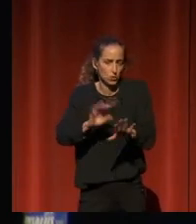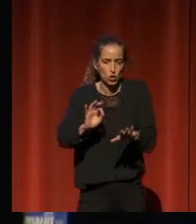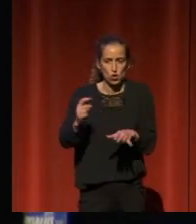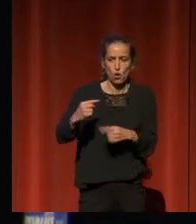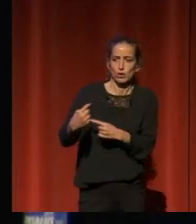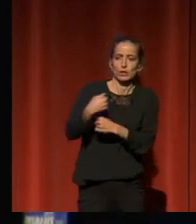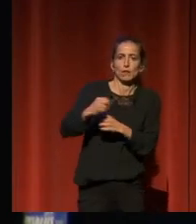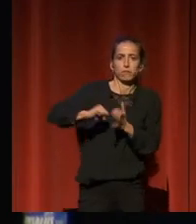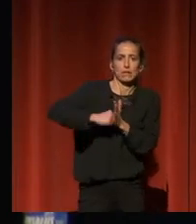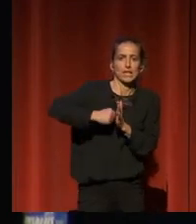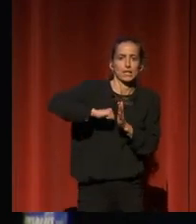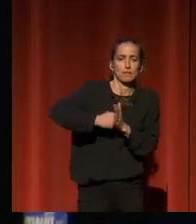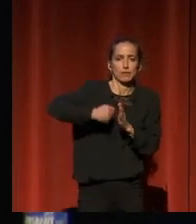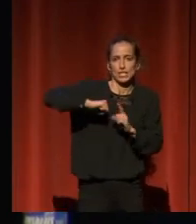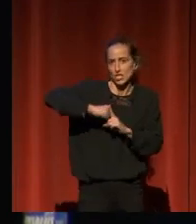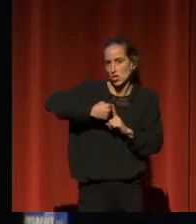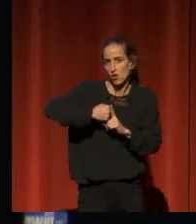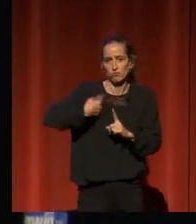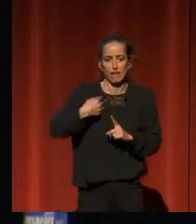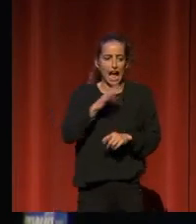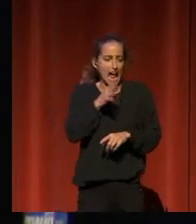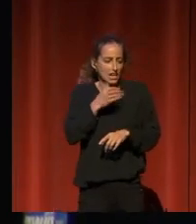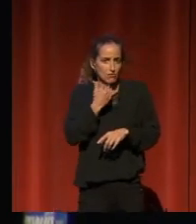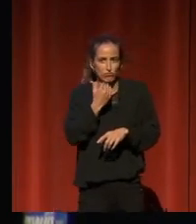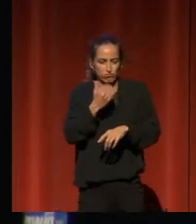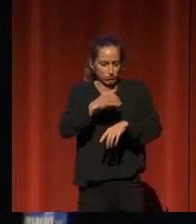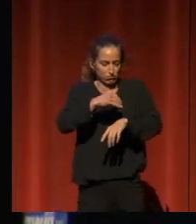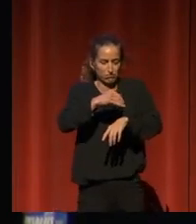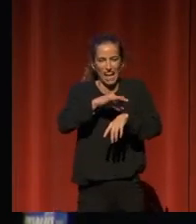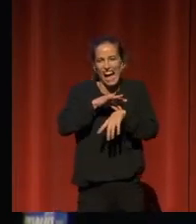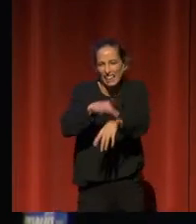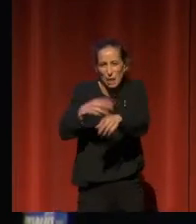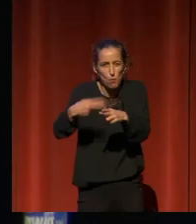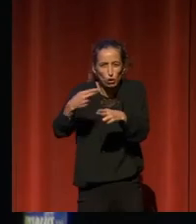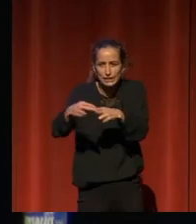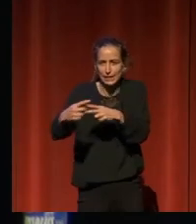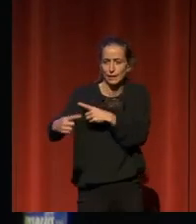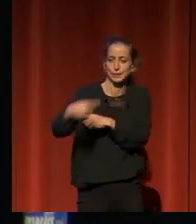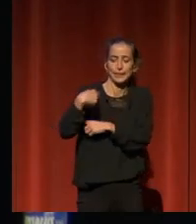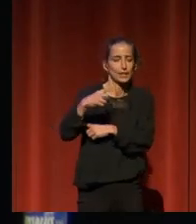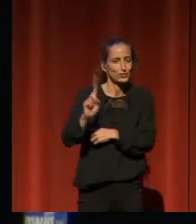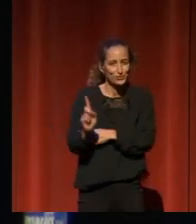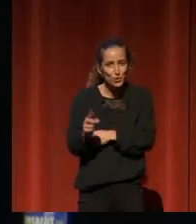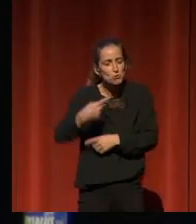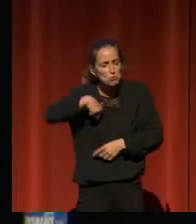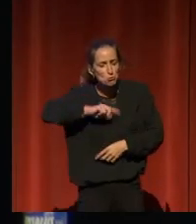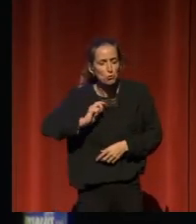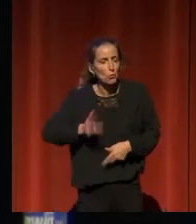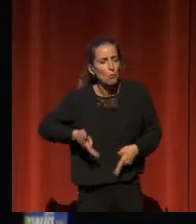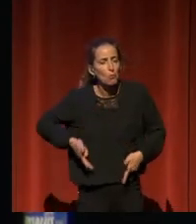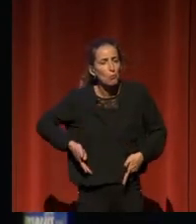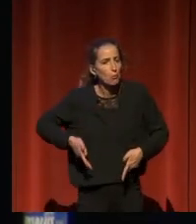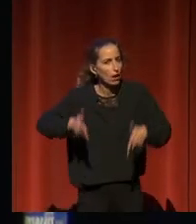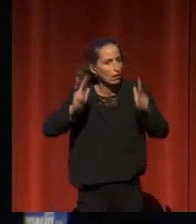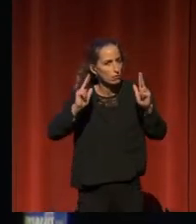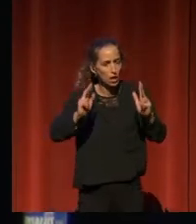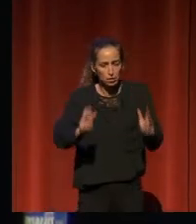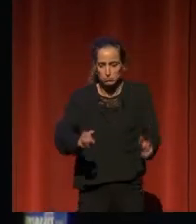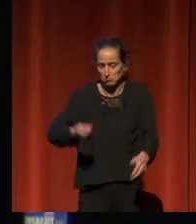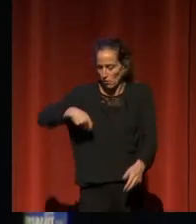política imperante eh podemos tener eh libertad de de expresión